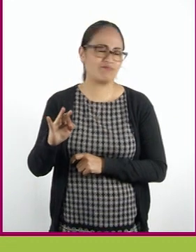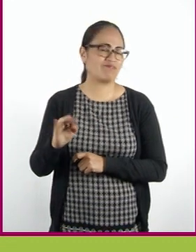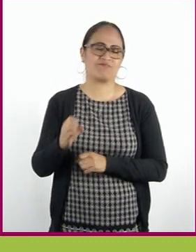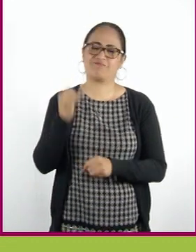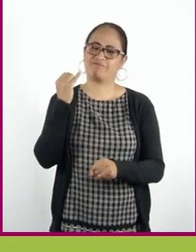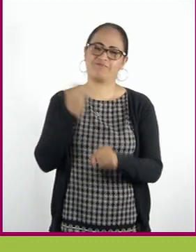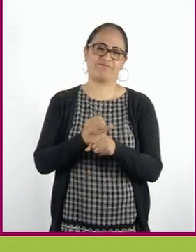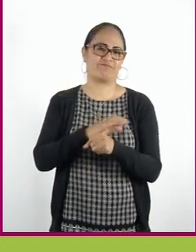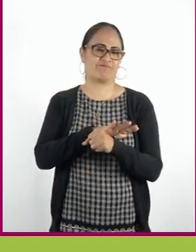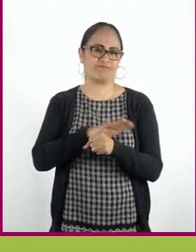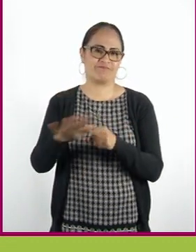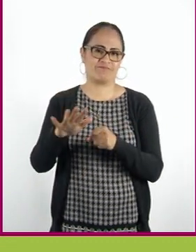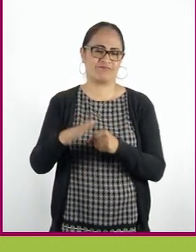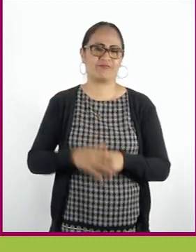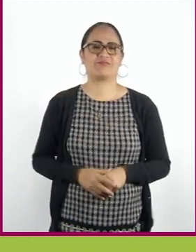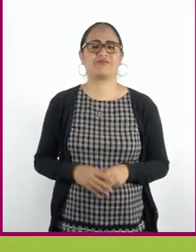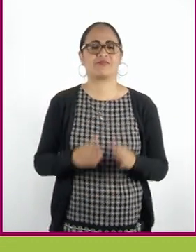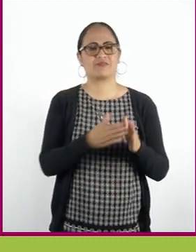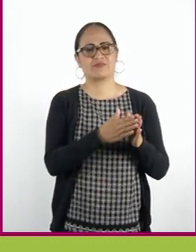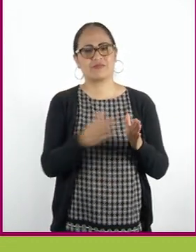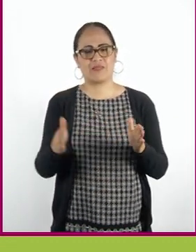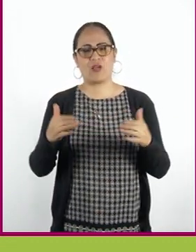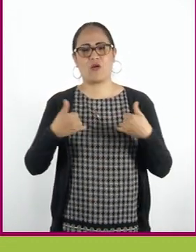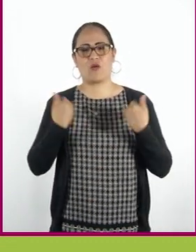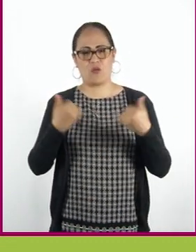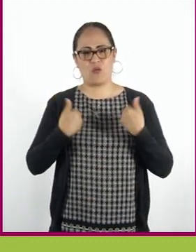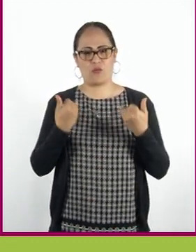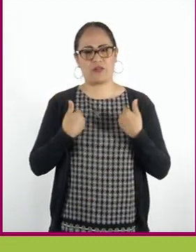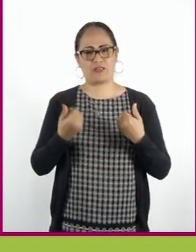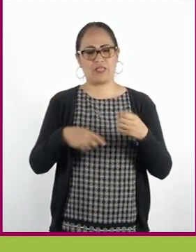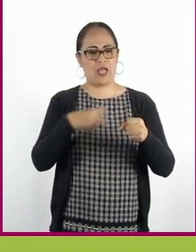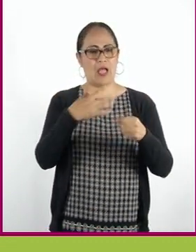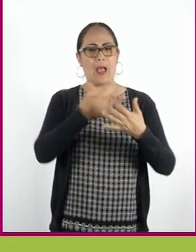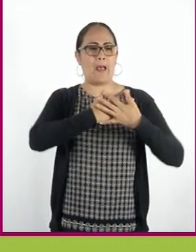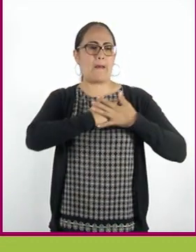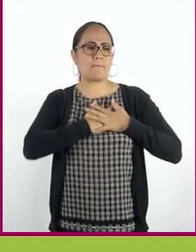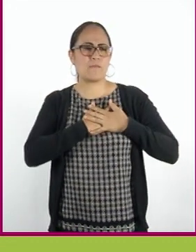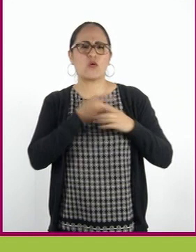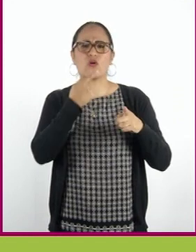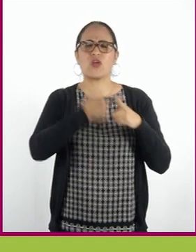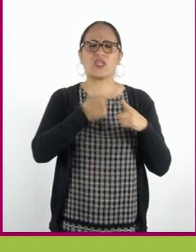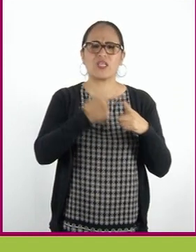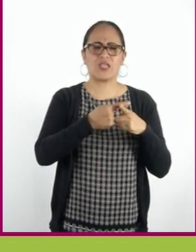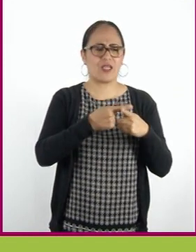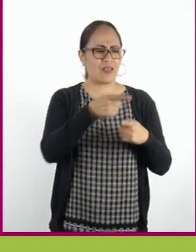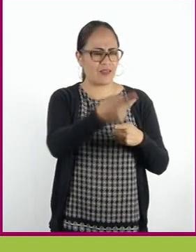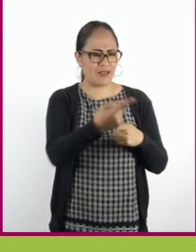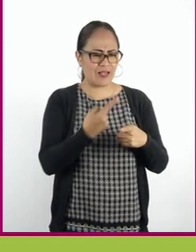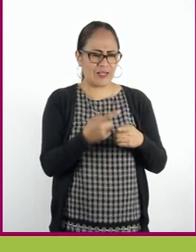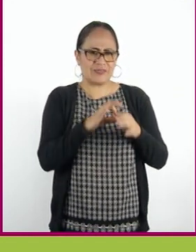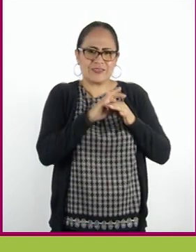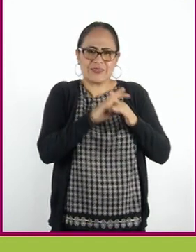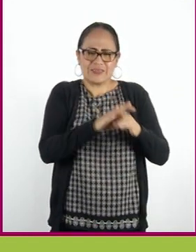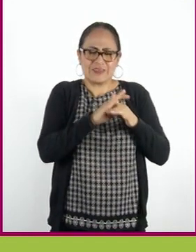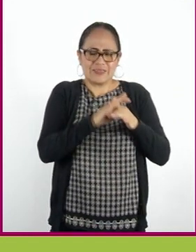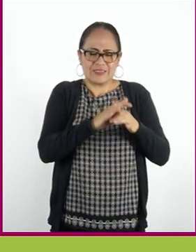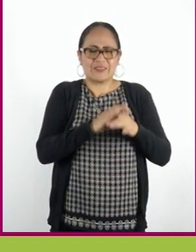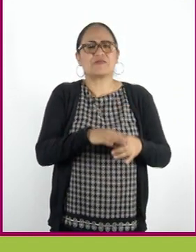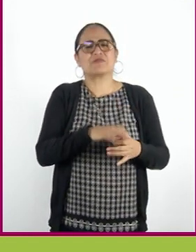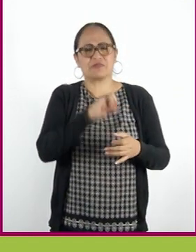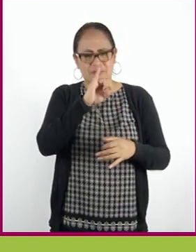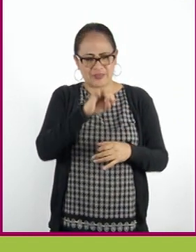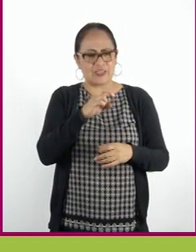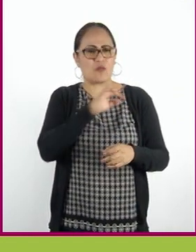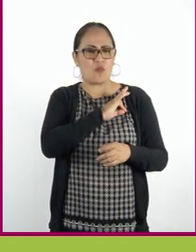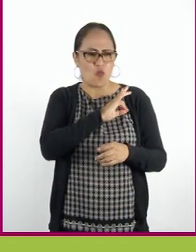segundo periodo, los adolescentes colocan el amor en una persona cercana y alcanzable, que suele